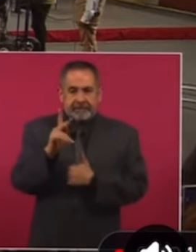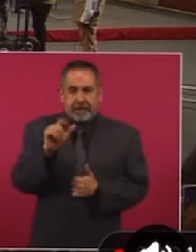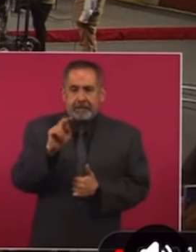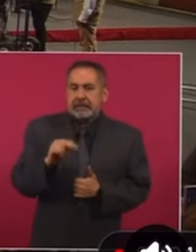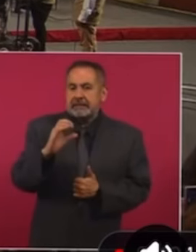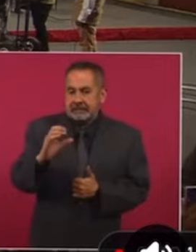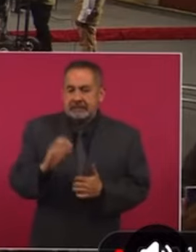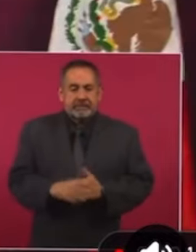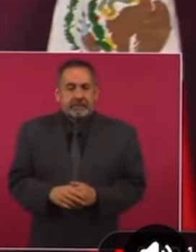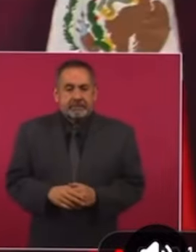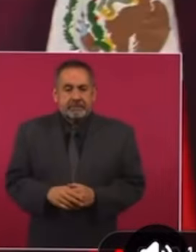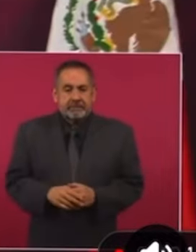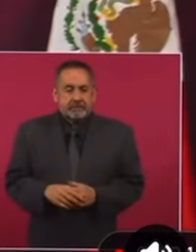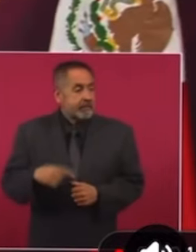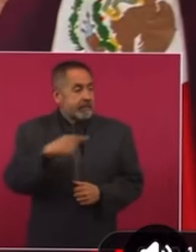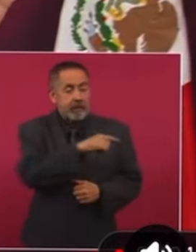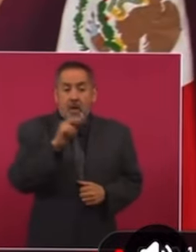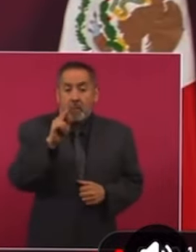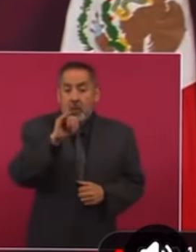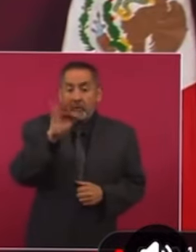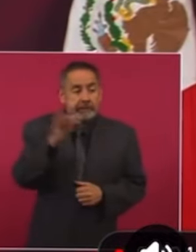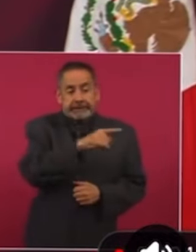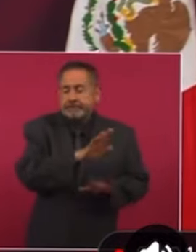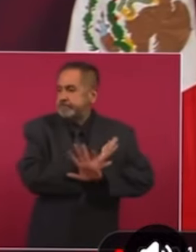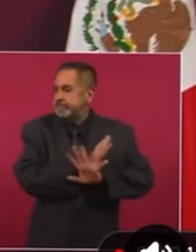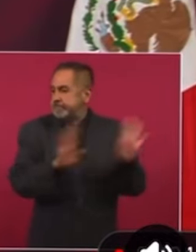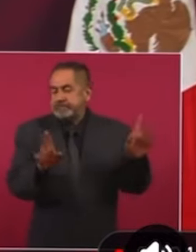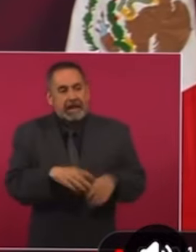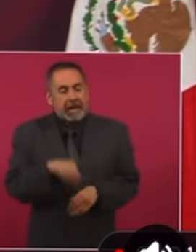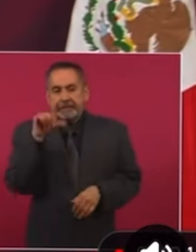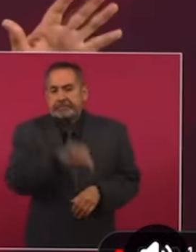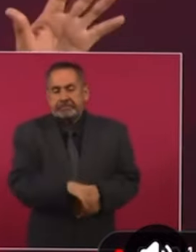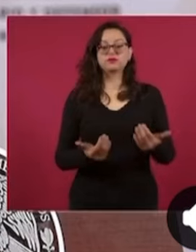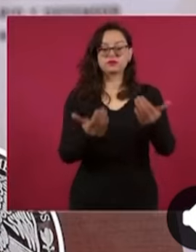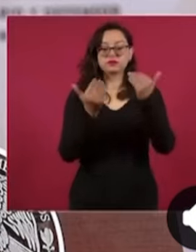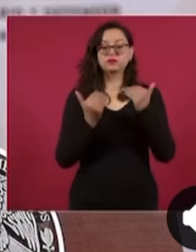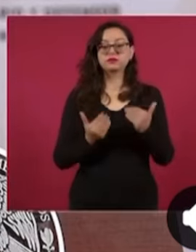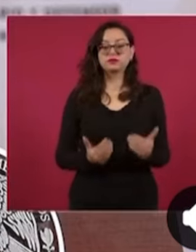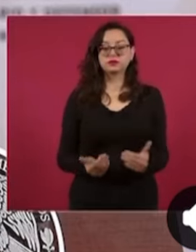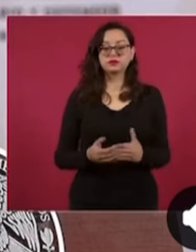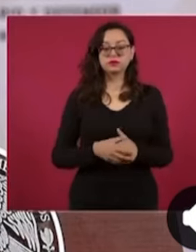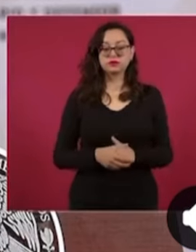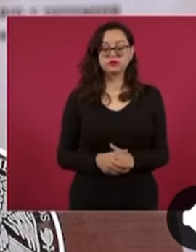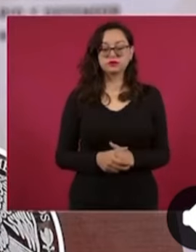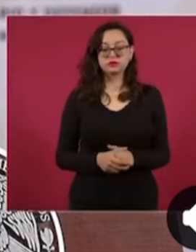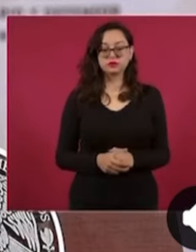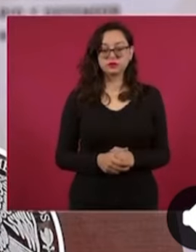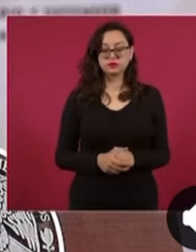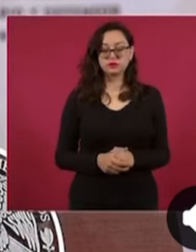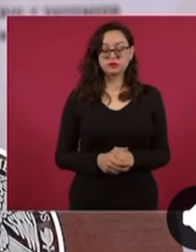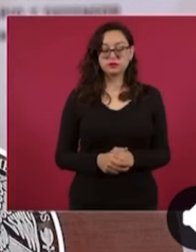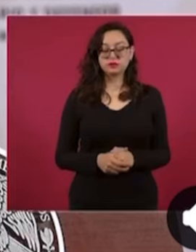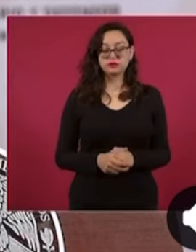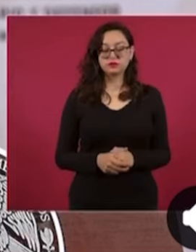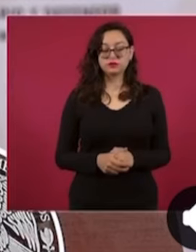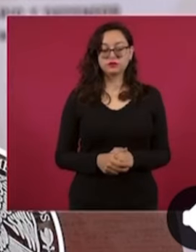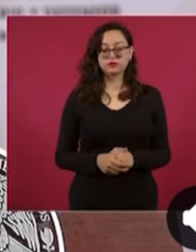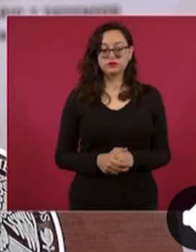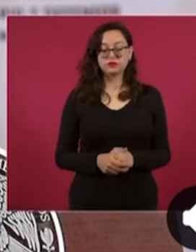No tiene remedio el Poder Judicial. Está podrido. Campaña gigantesca